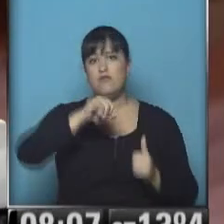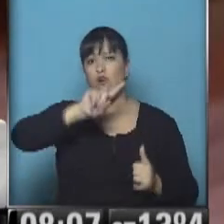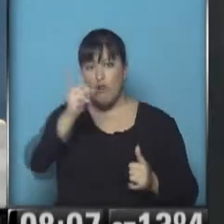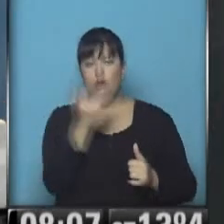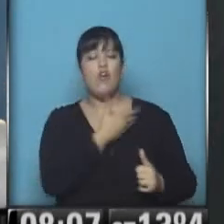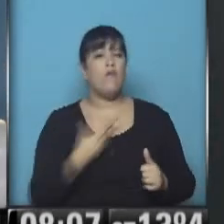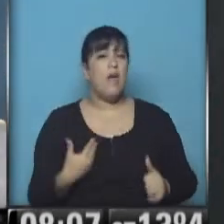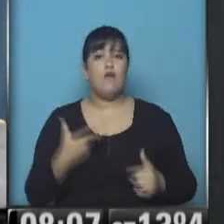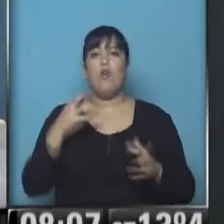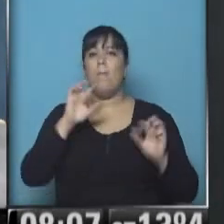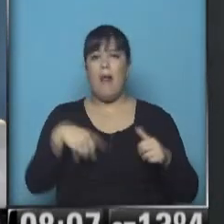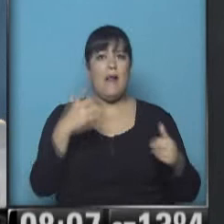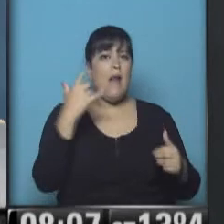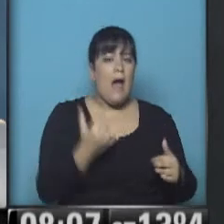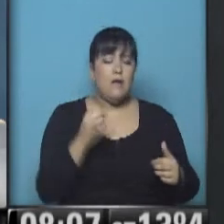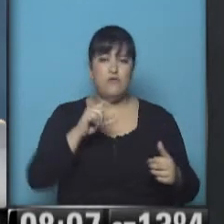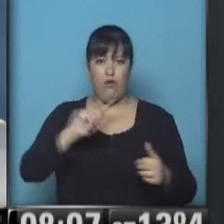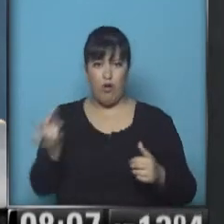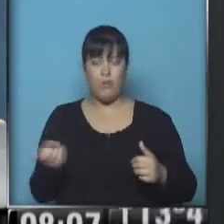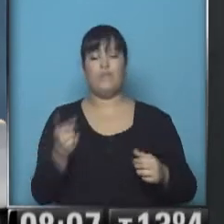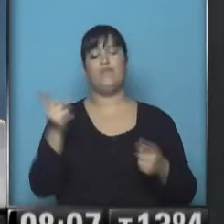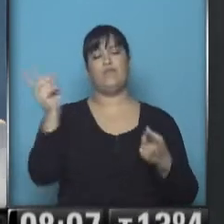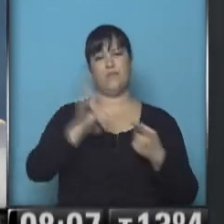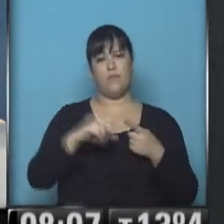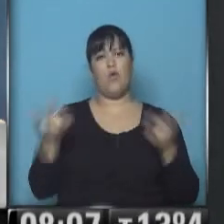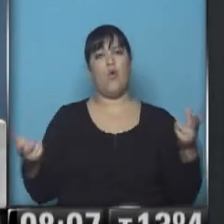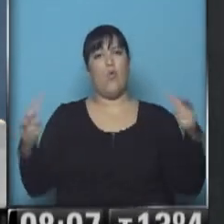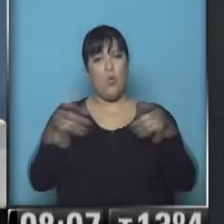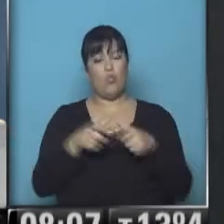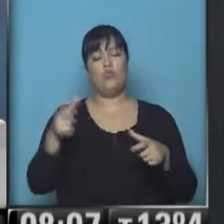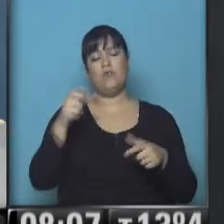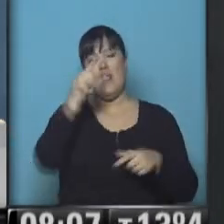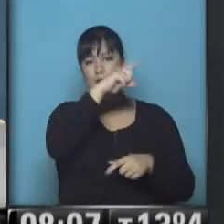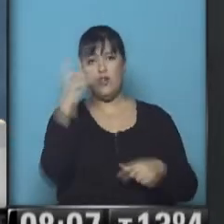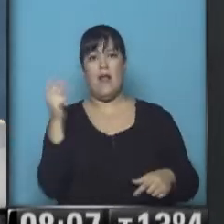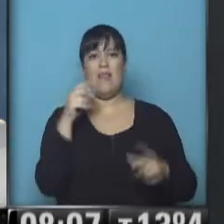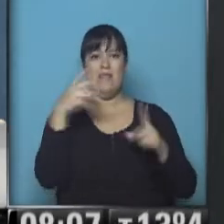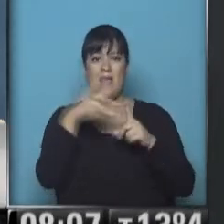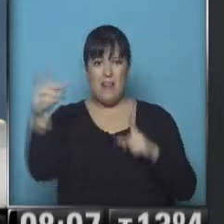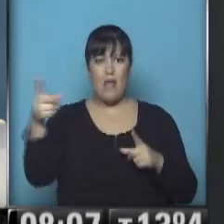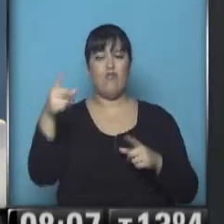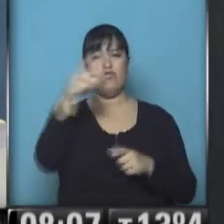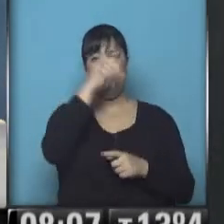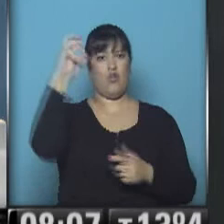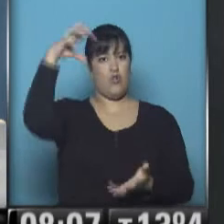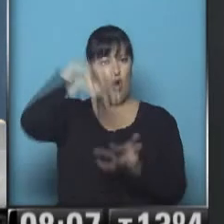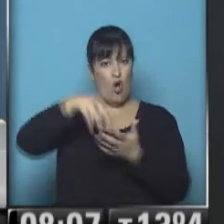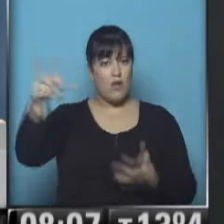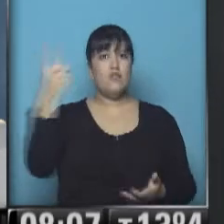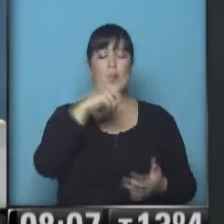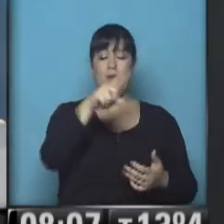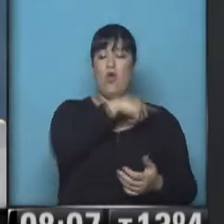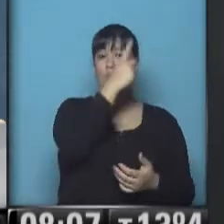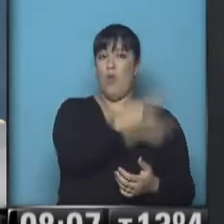Gracias. Bueno, respecto al tema de Junta Nacional de Granos, existen múltiples iniciativas en el ámbito del Congreso de la Nación, pero no es una iniciativa del